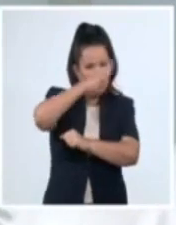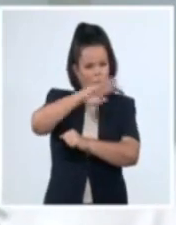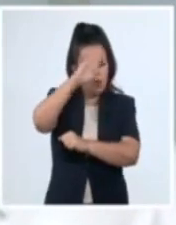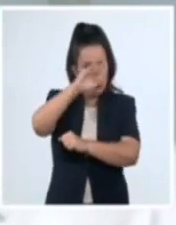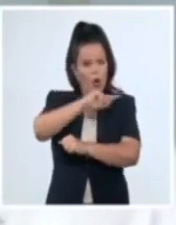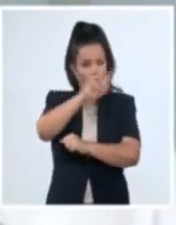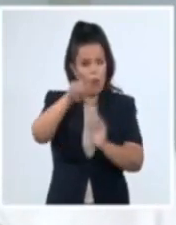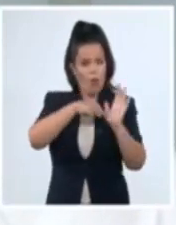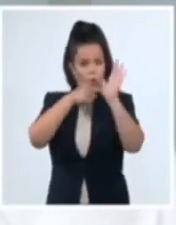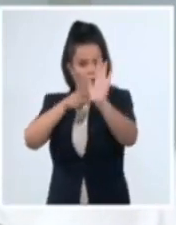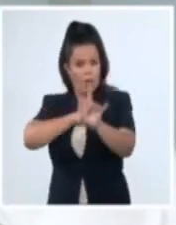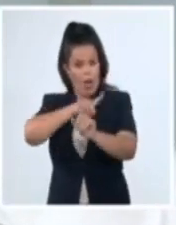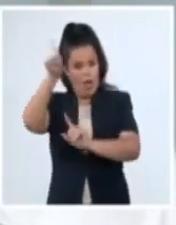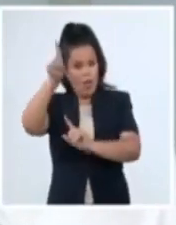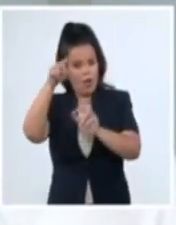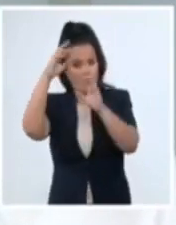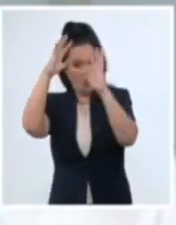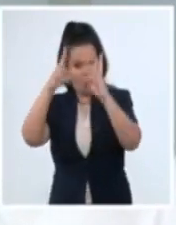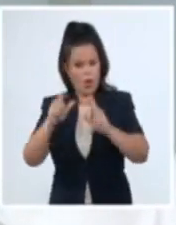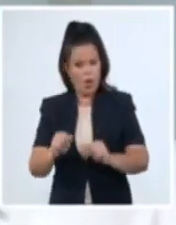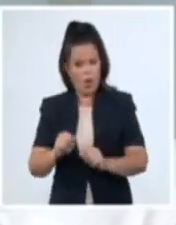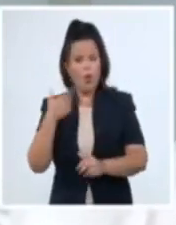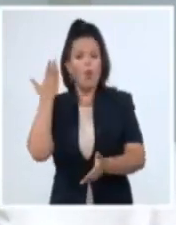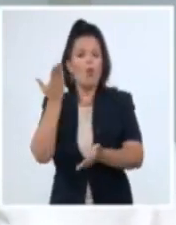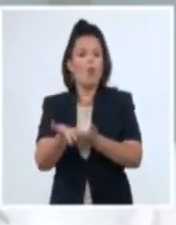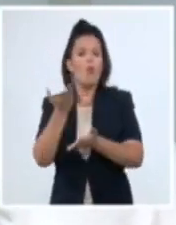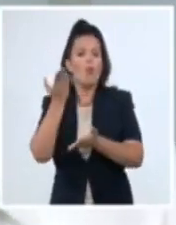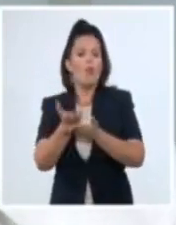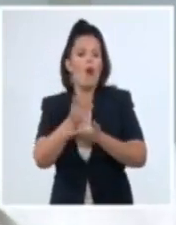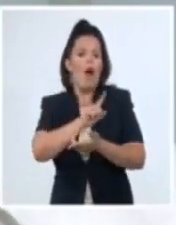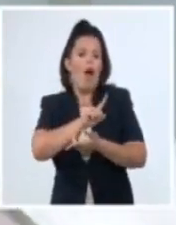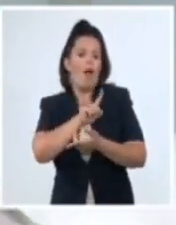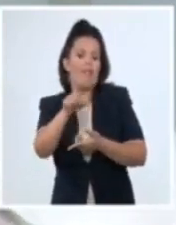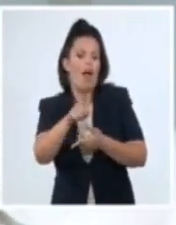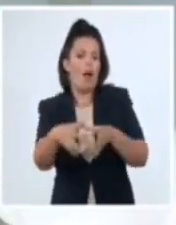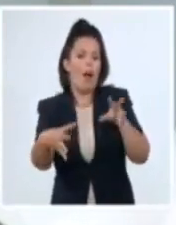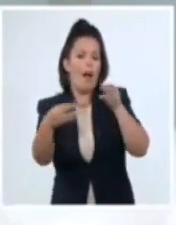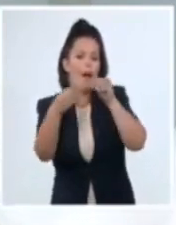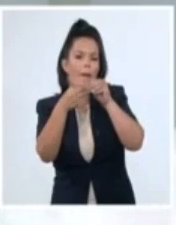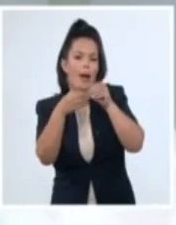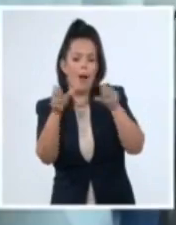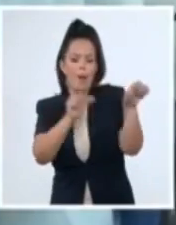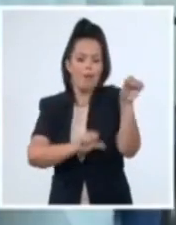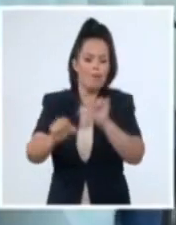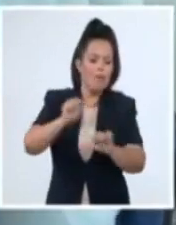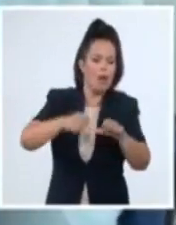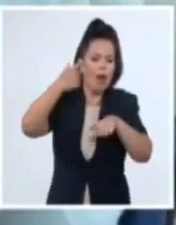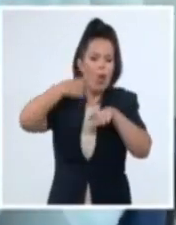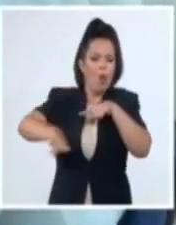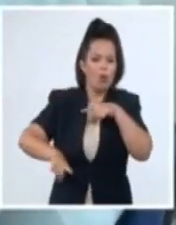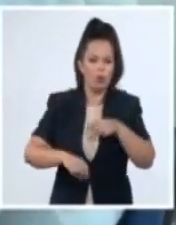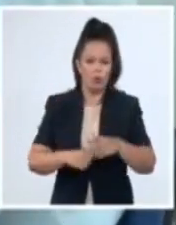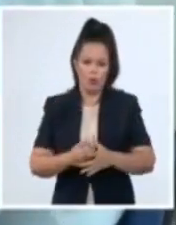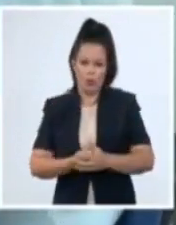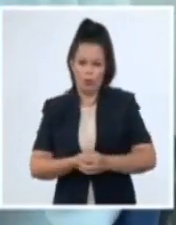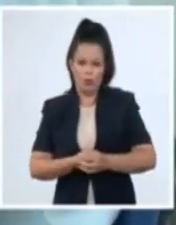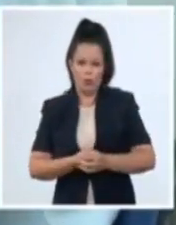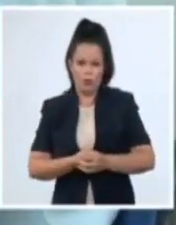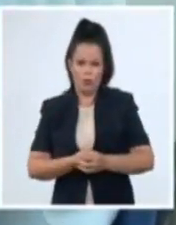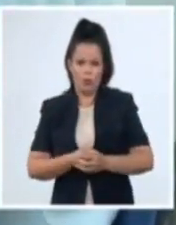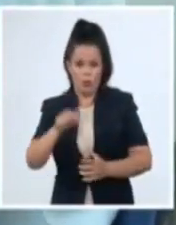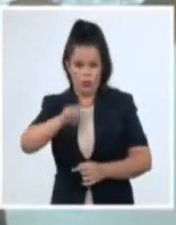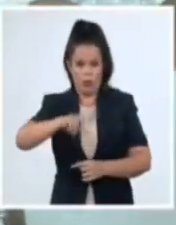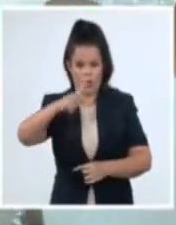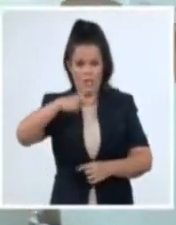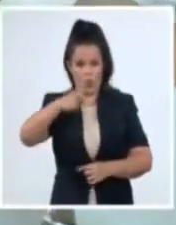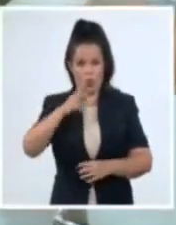Unidos y probarlos en el contexto de otros productos que se usan en los Estados Unidos que en Cuba no se utilizan. Este segundo ensayo clínico